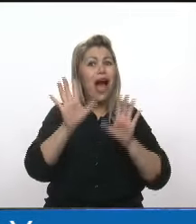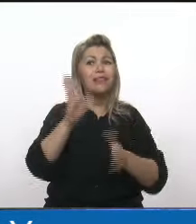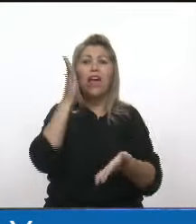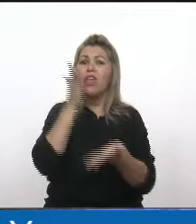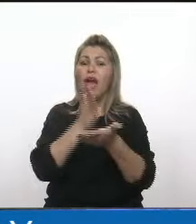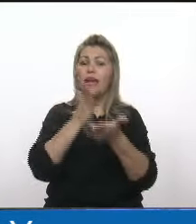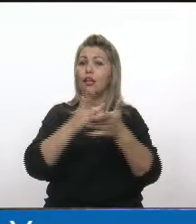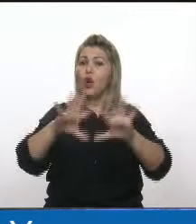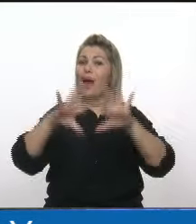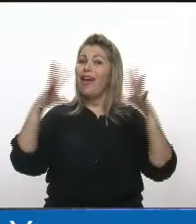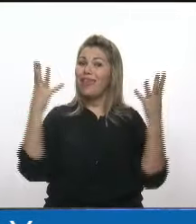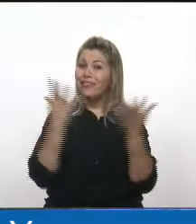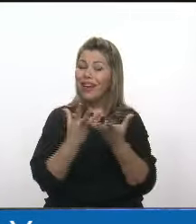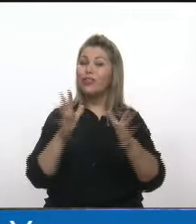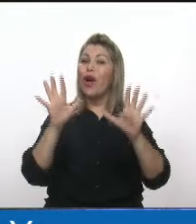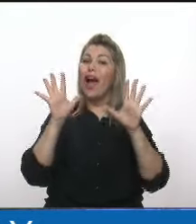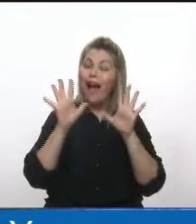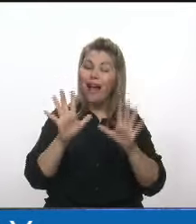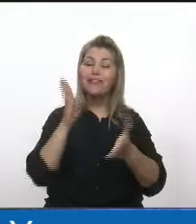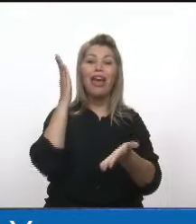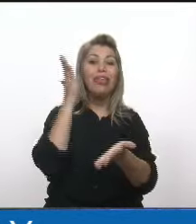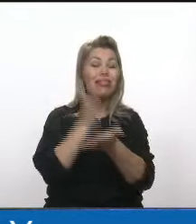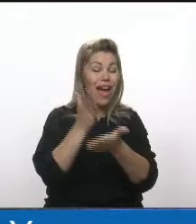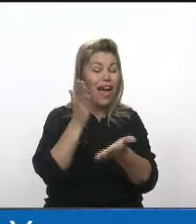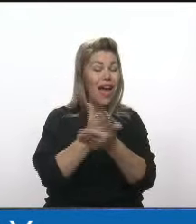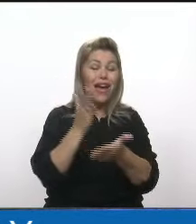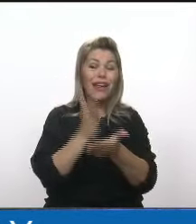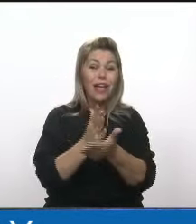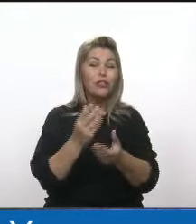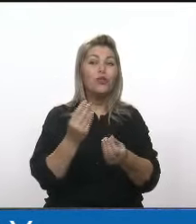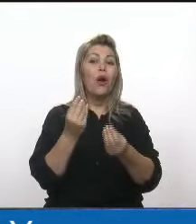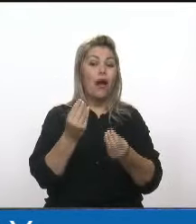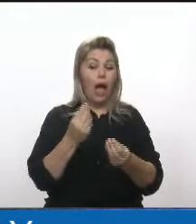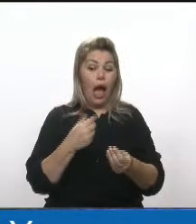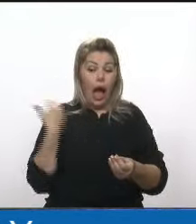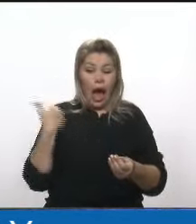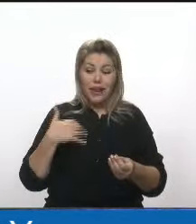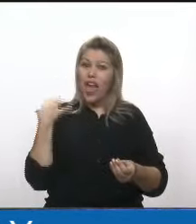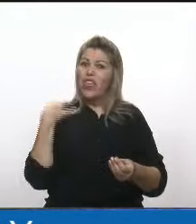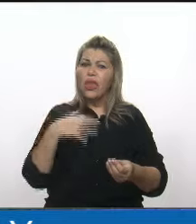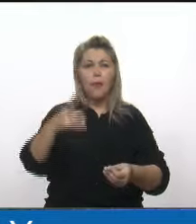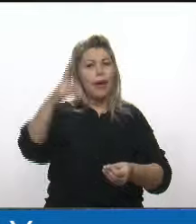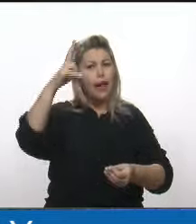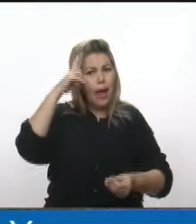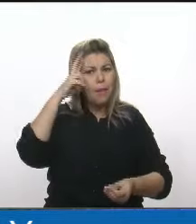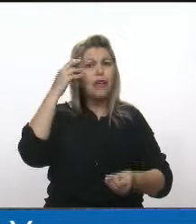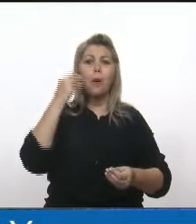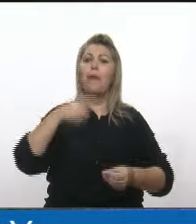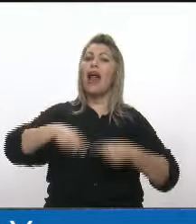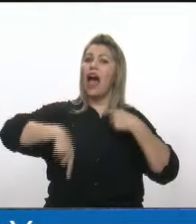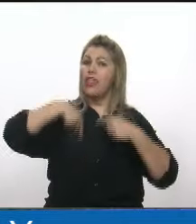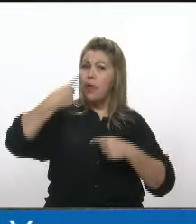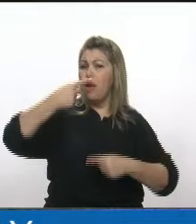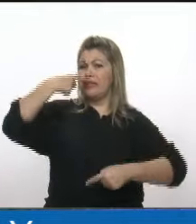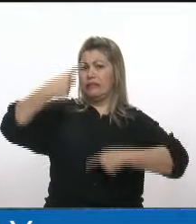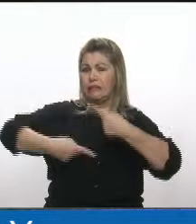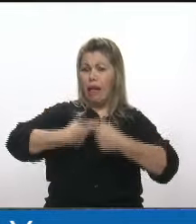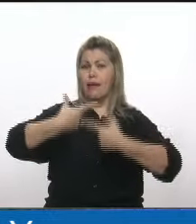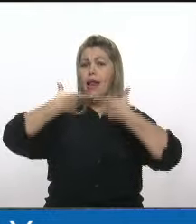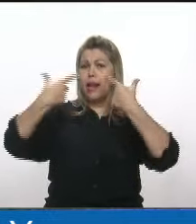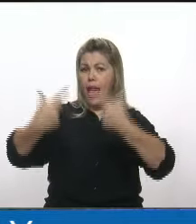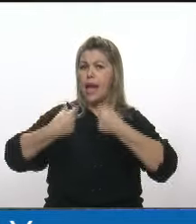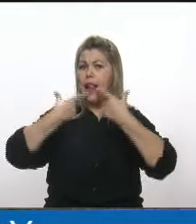internacional y es parte del derecho internacional que la Argentina necesita a catar para seguir reclamando por la soberanía